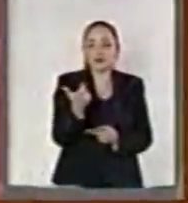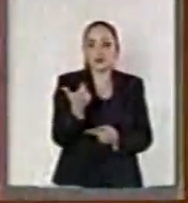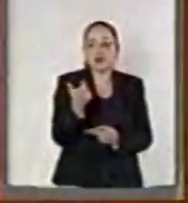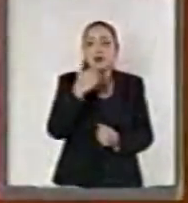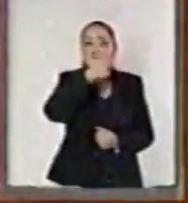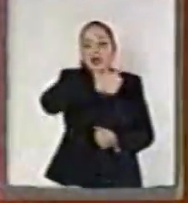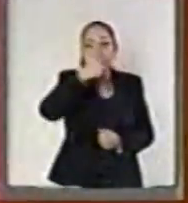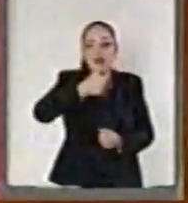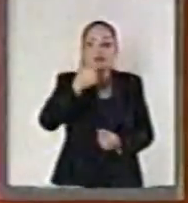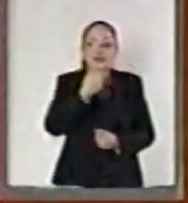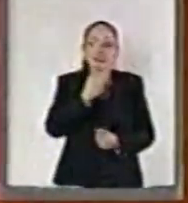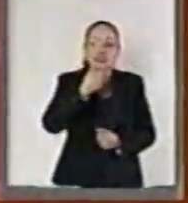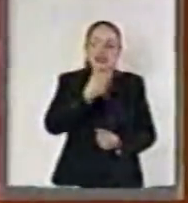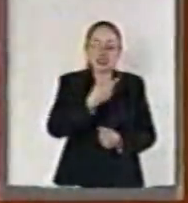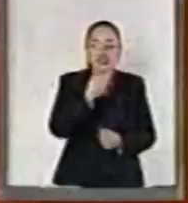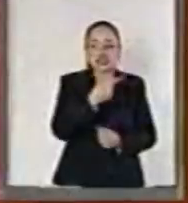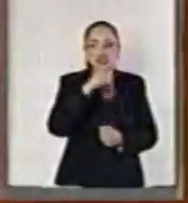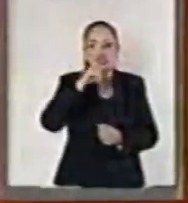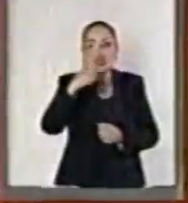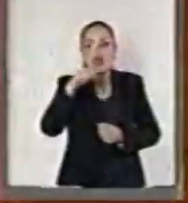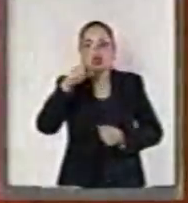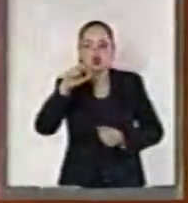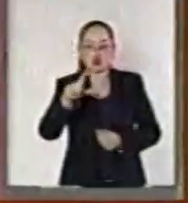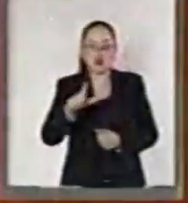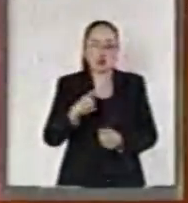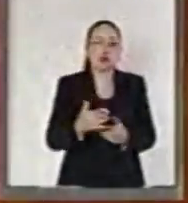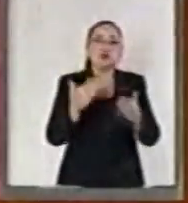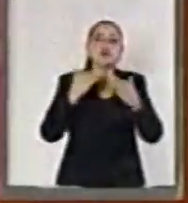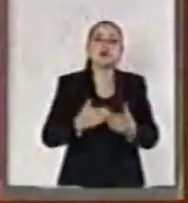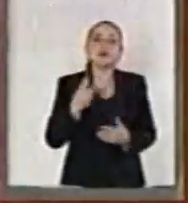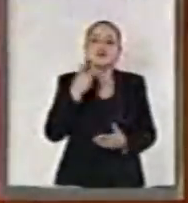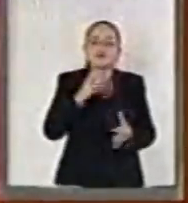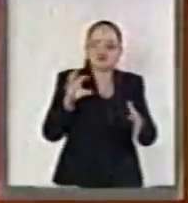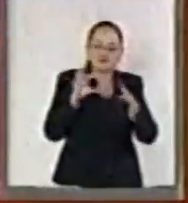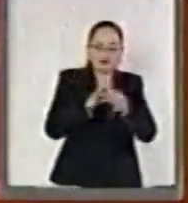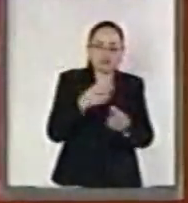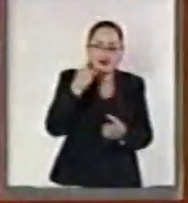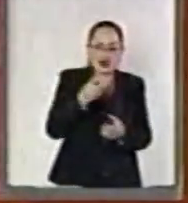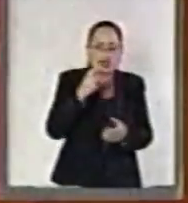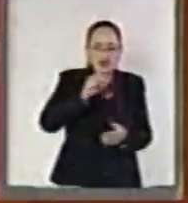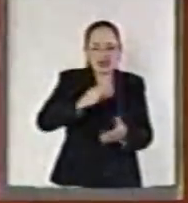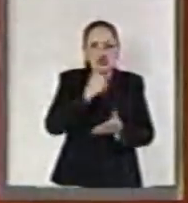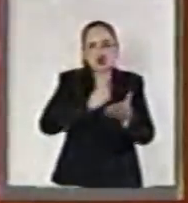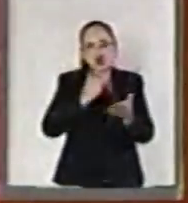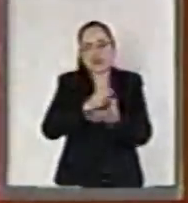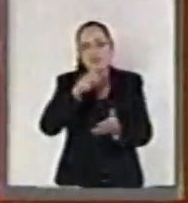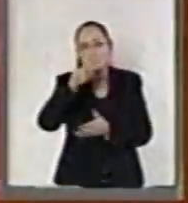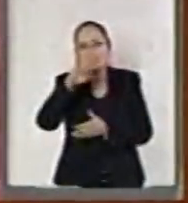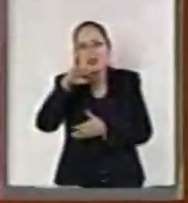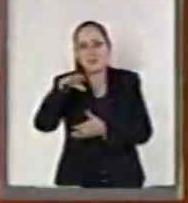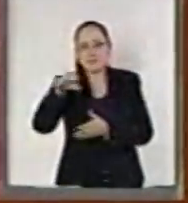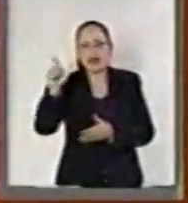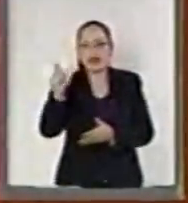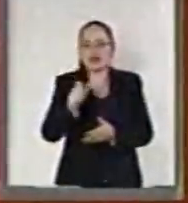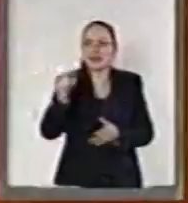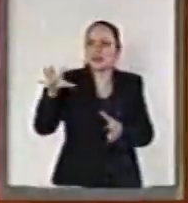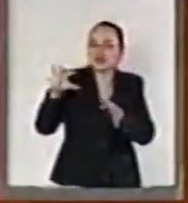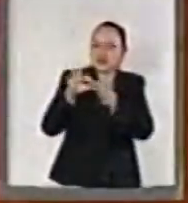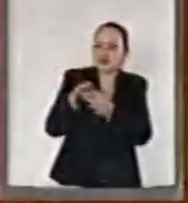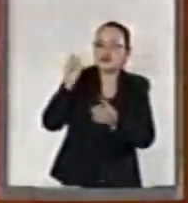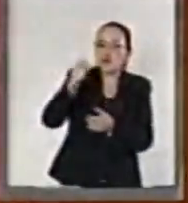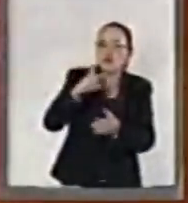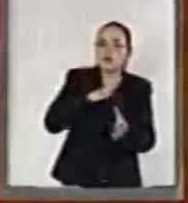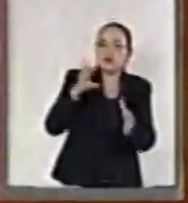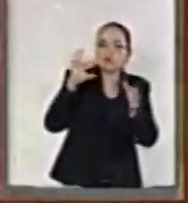cada gigajoule. La cotización en la denominada Ciudad Pemex es muy importante porque se utiliza